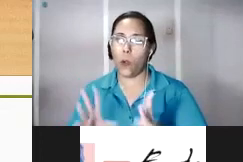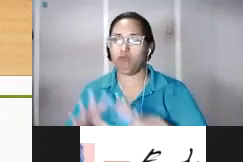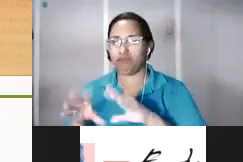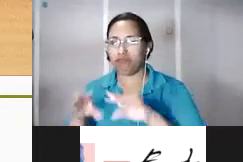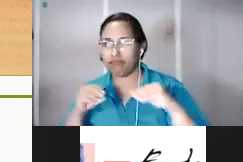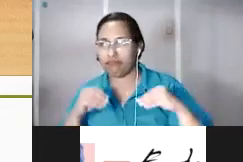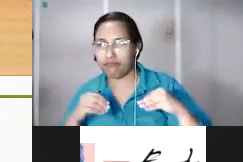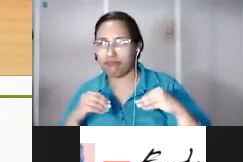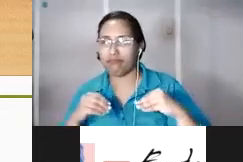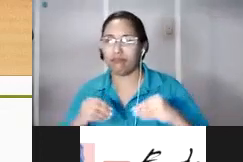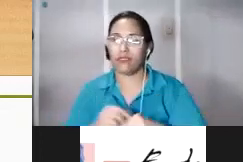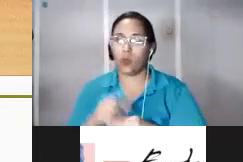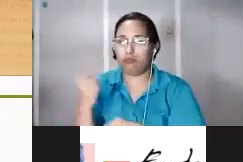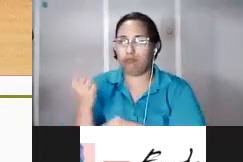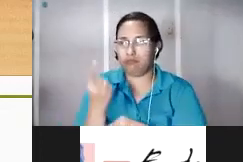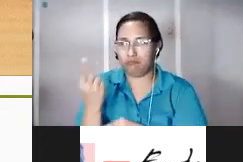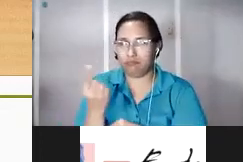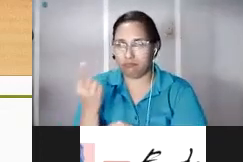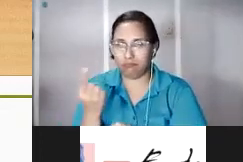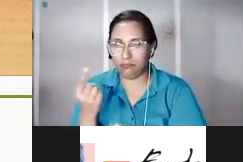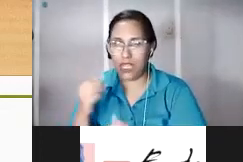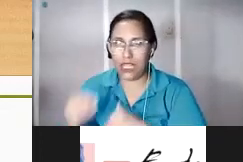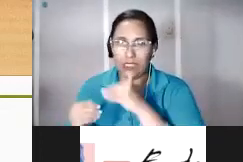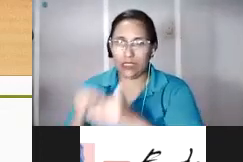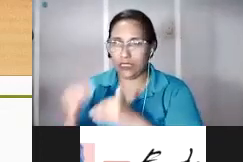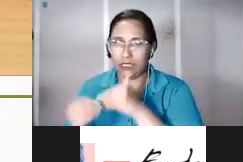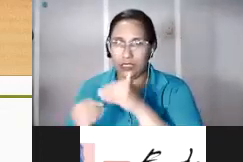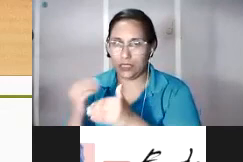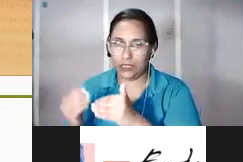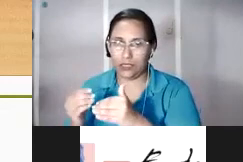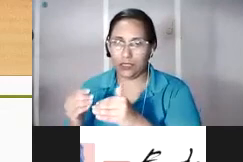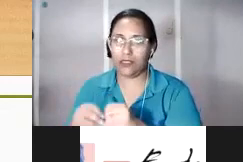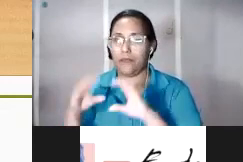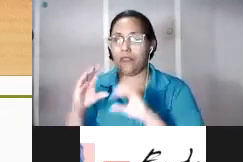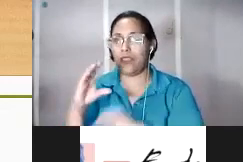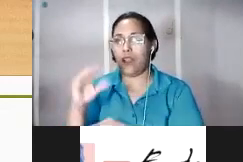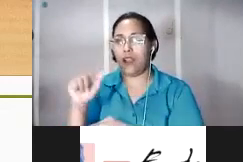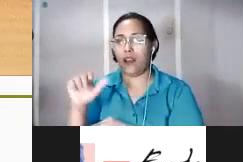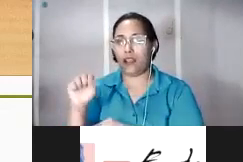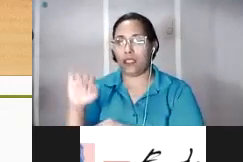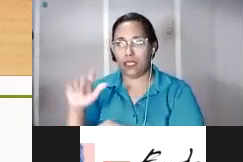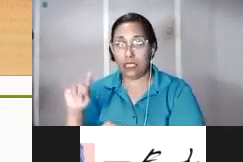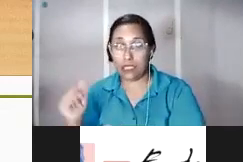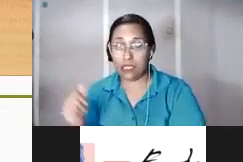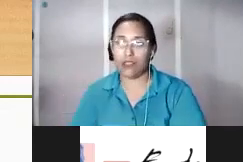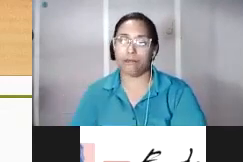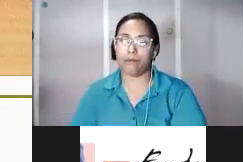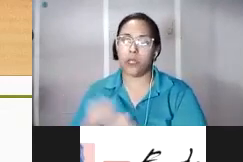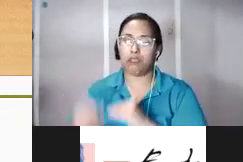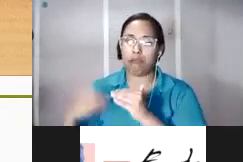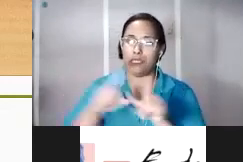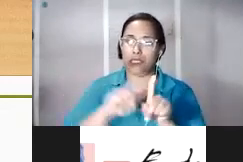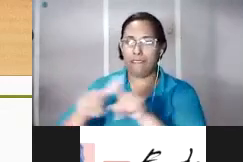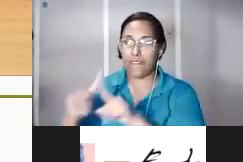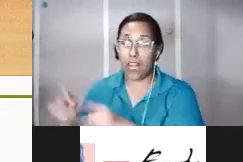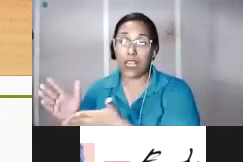simple condescendencia clasista. En más de una ocasión se